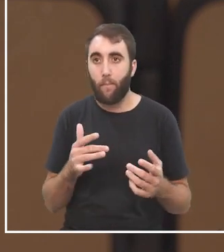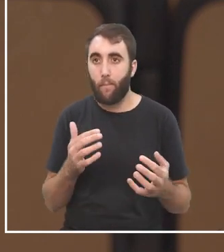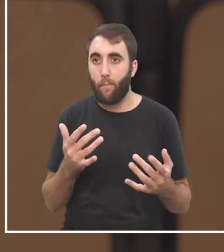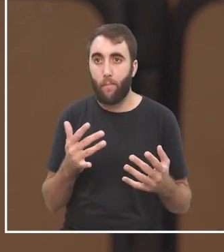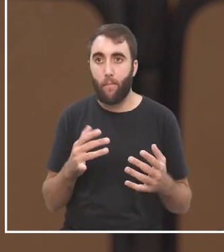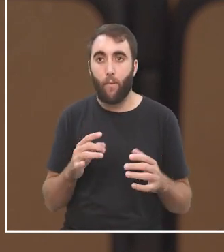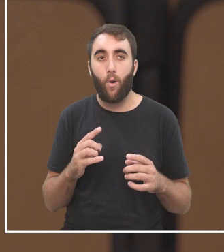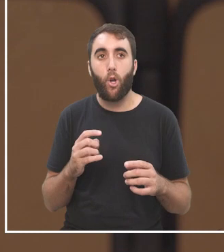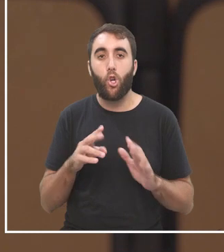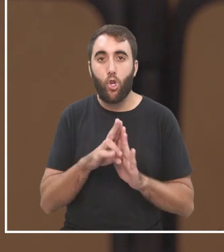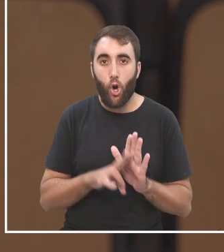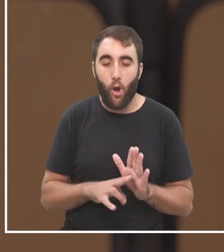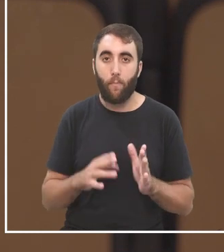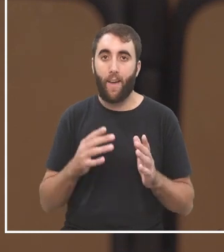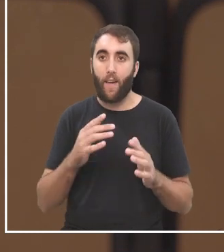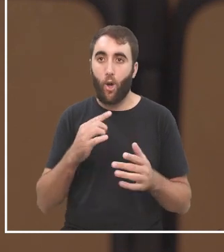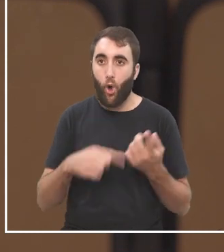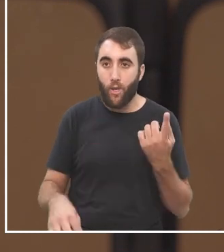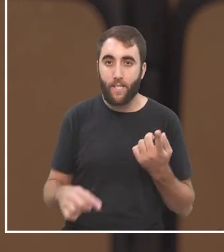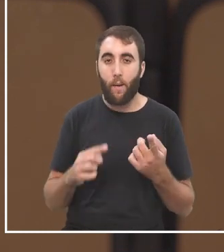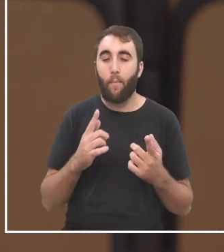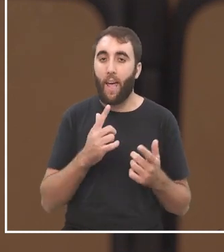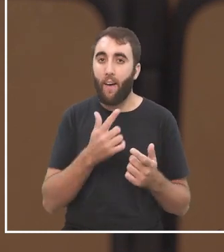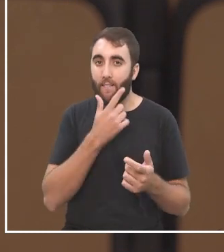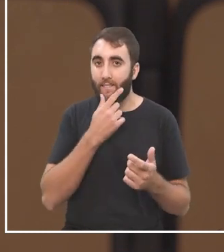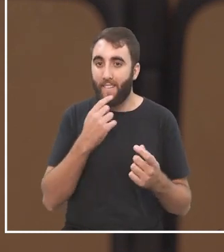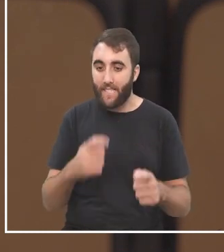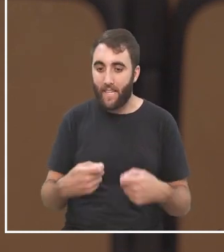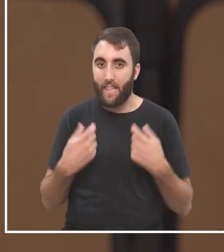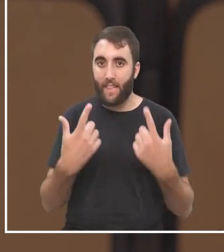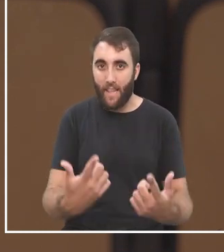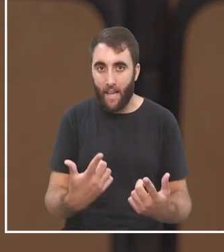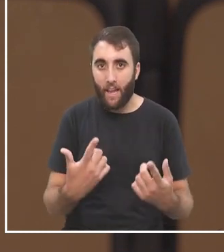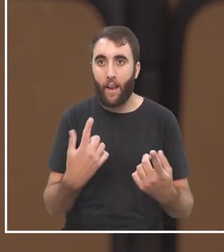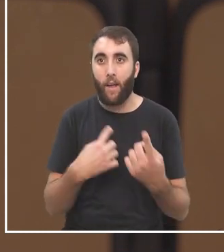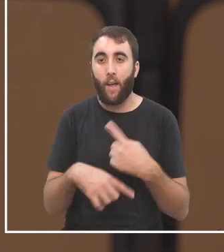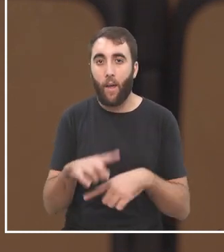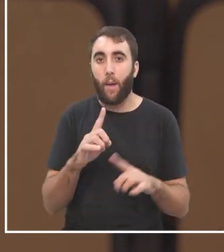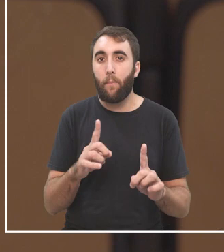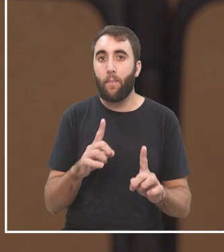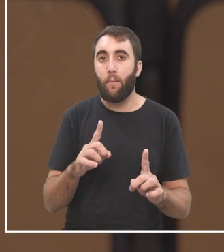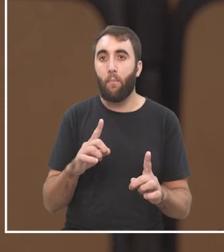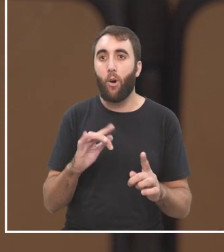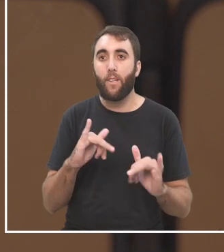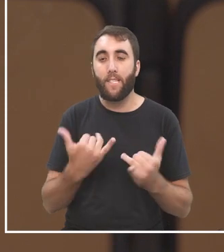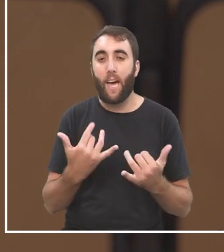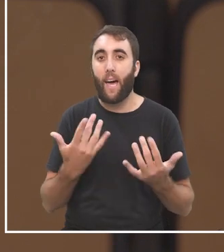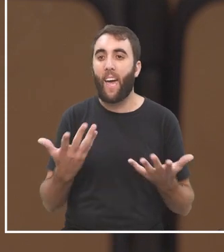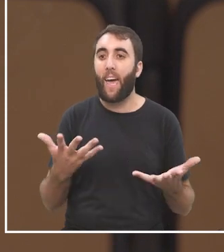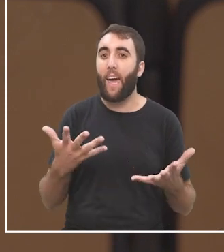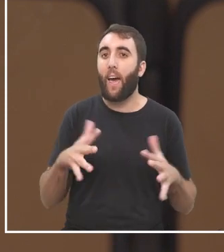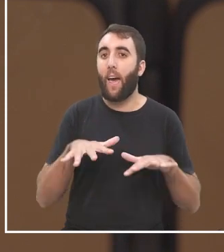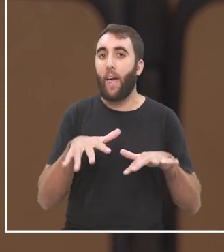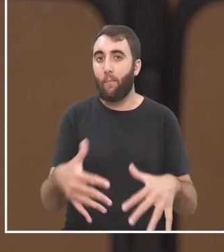criterios, normas y regulaciones que faciliten una fiscalización de lo que pasa en las redes